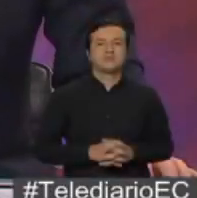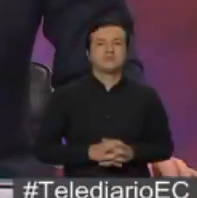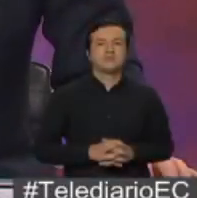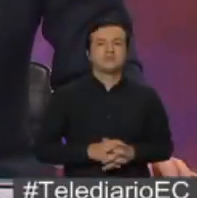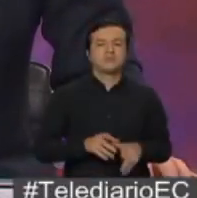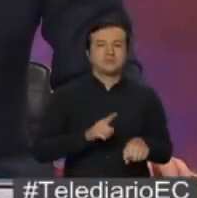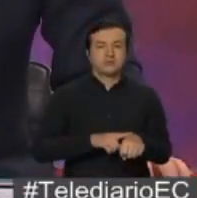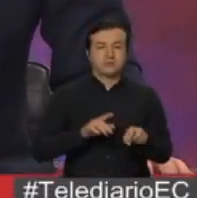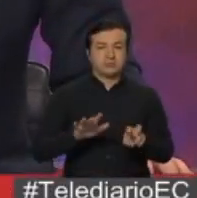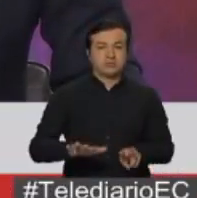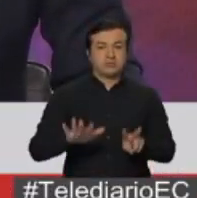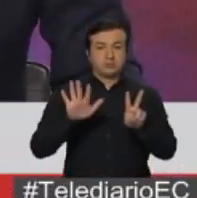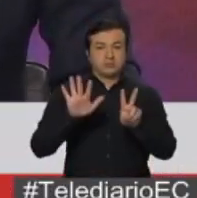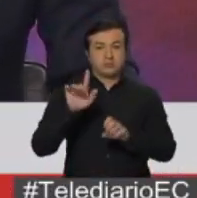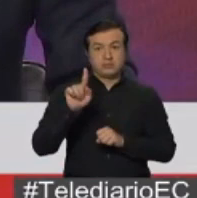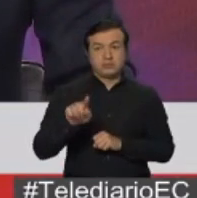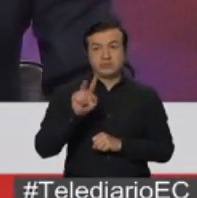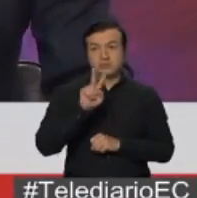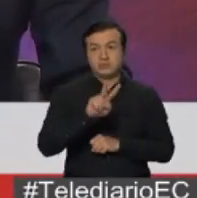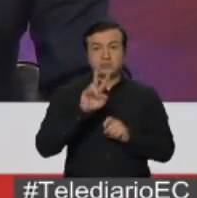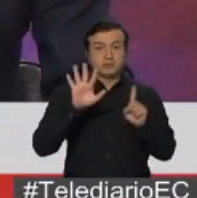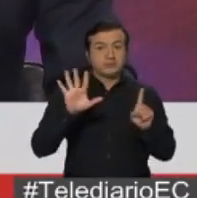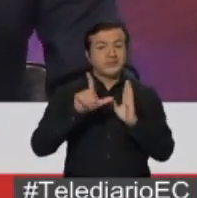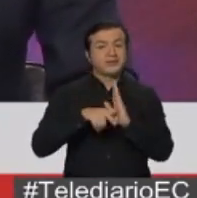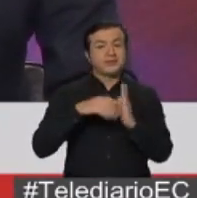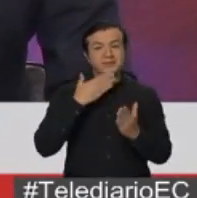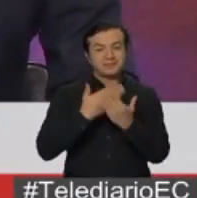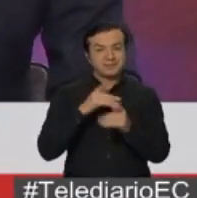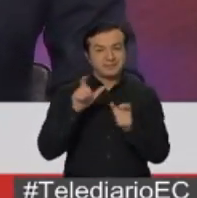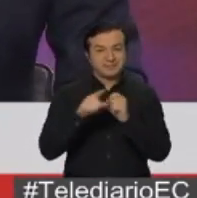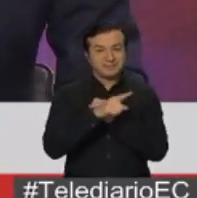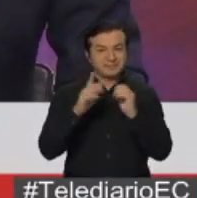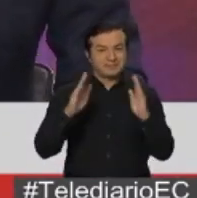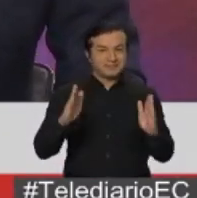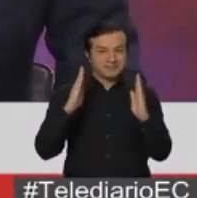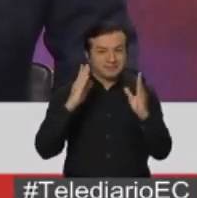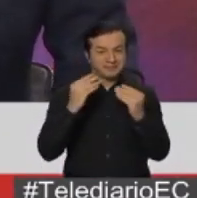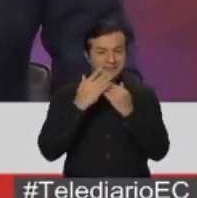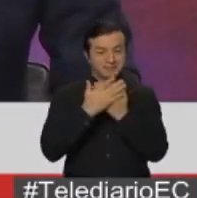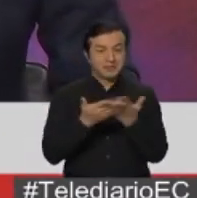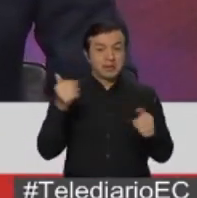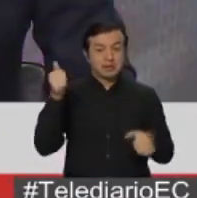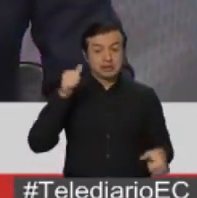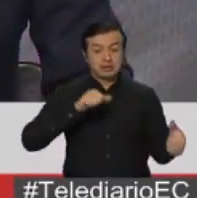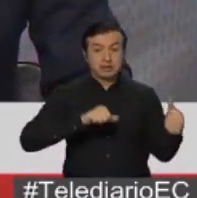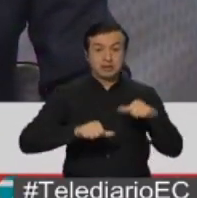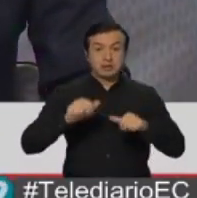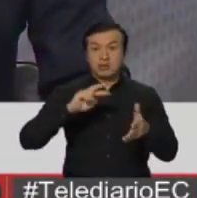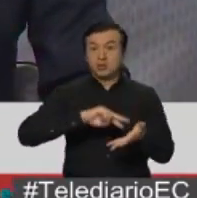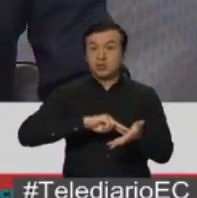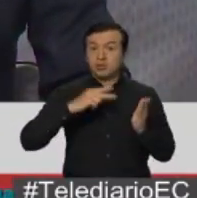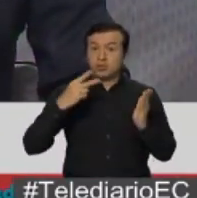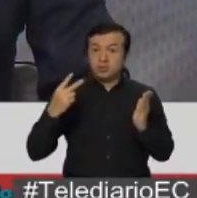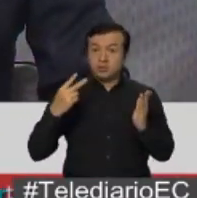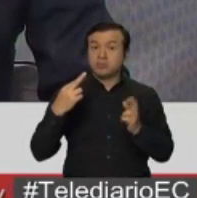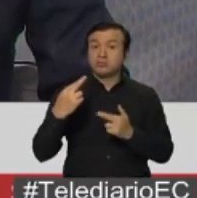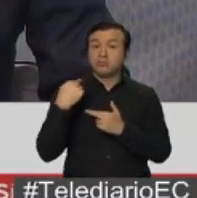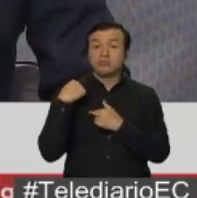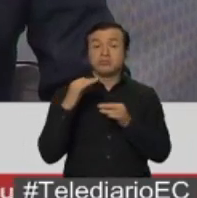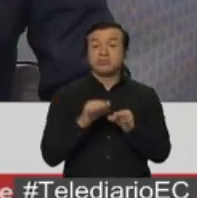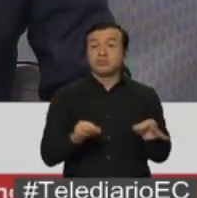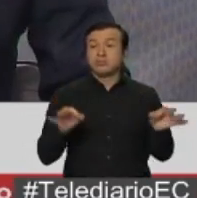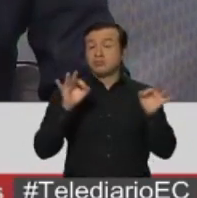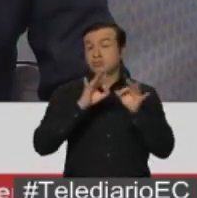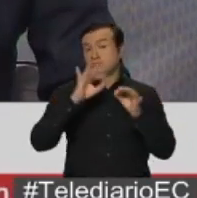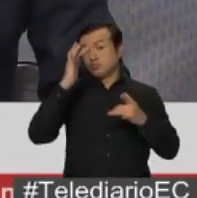siete de la mañana 26 minutos gracias a todos por seguir en nuestra compañía la ciencia y la tecnología juegan un papel fundamental para